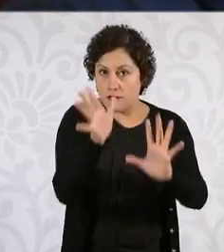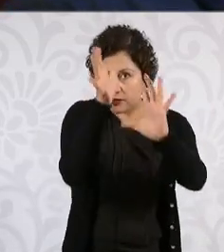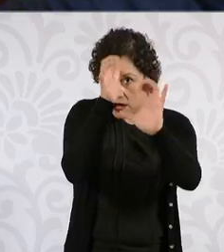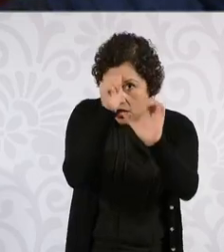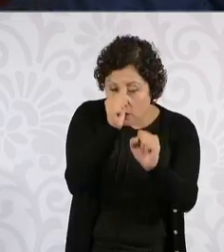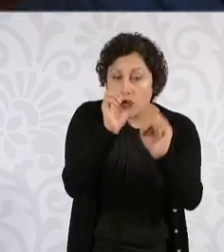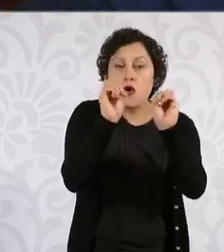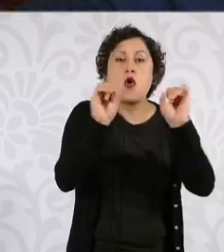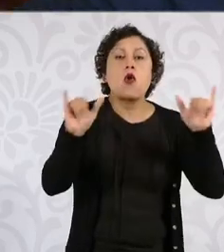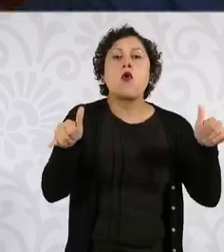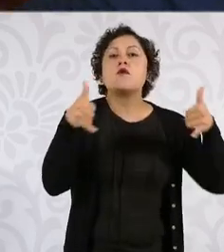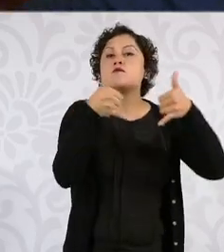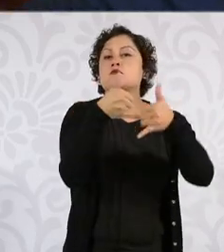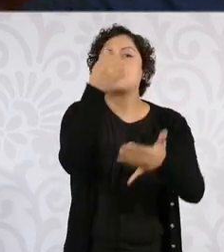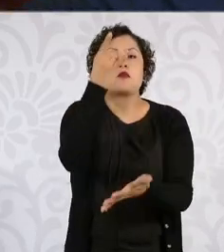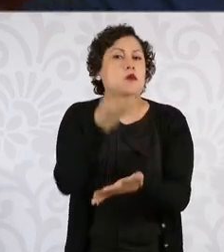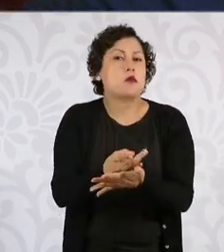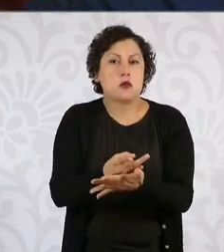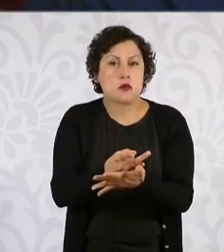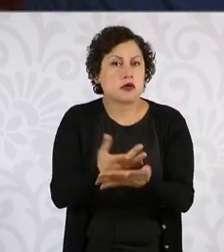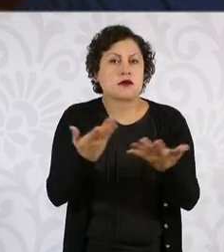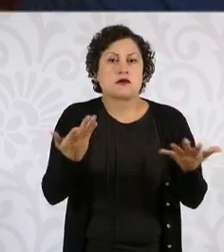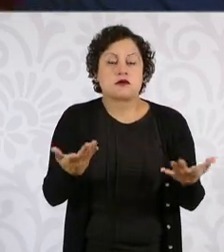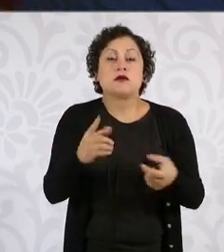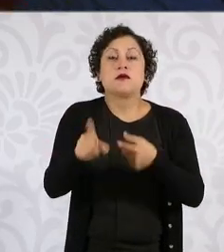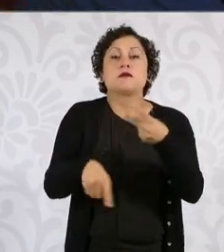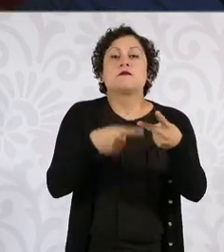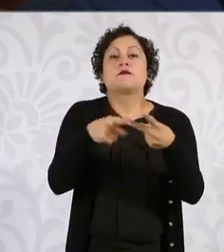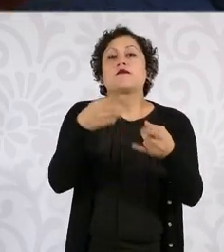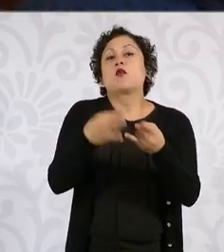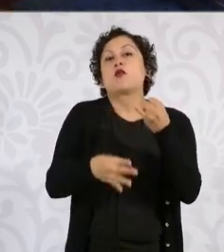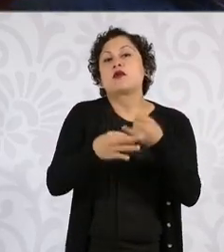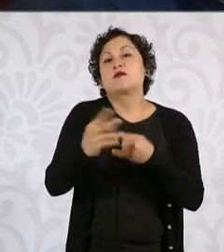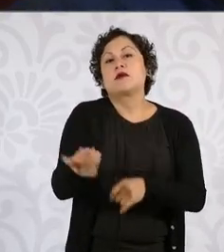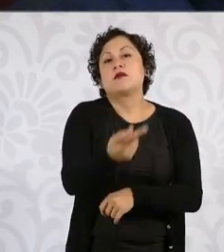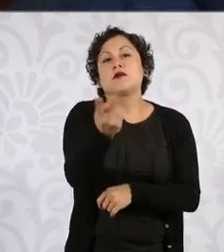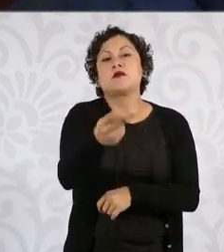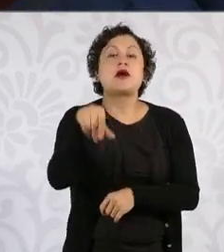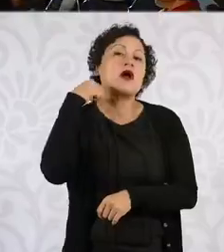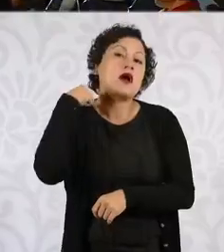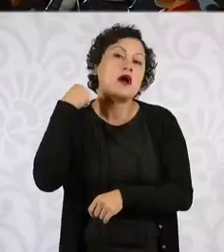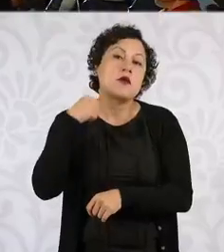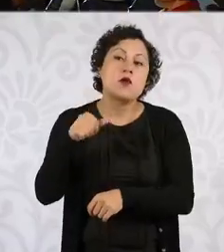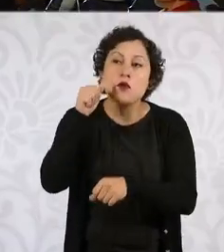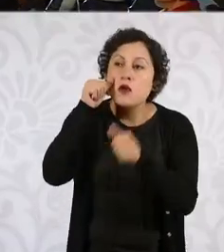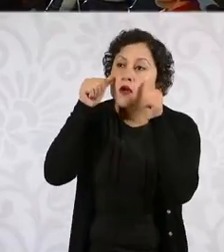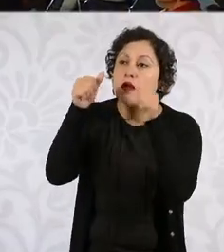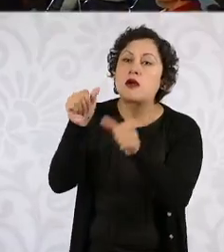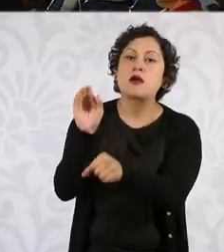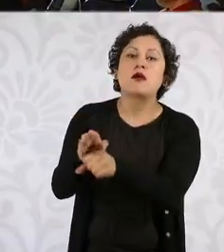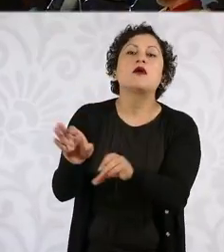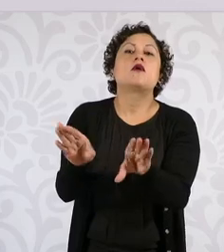por teléfono? Y me faltaría nada más la estrategia para Acapulco, si va a ser especial, por favor. Sí.